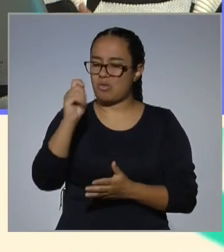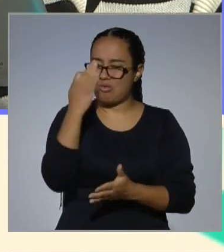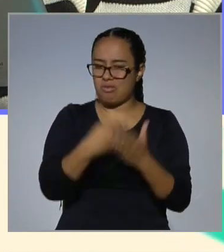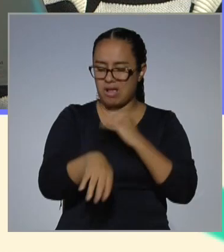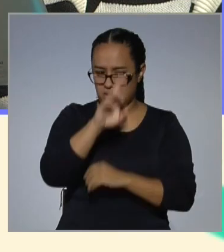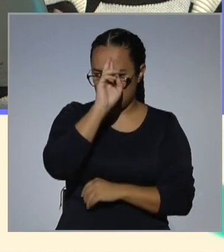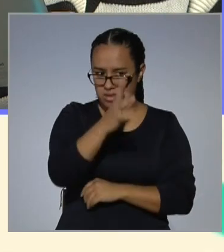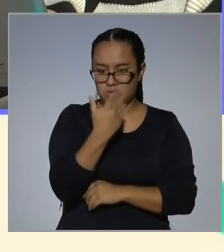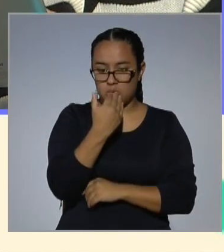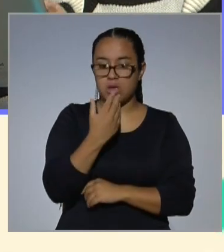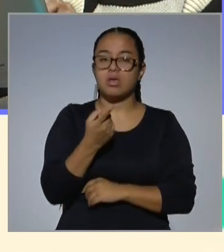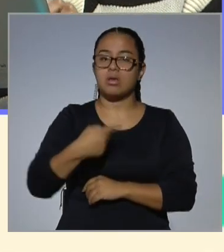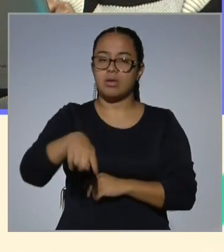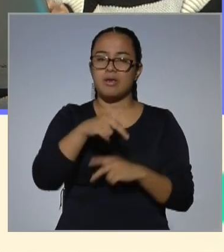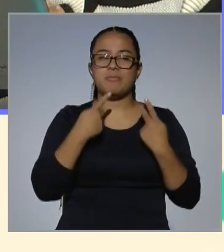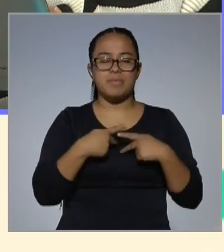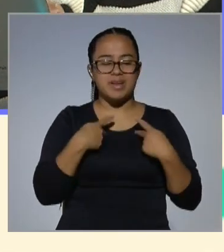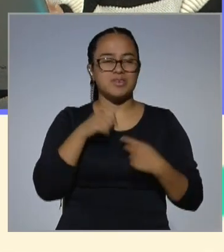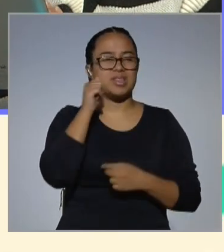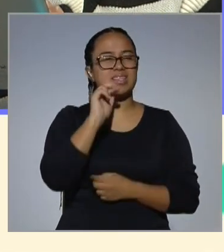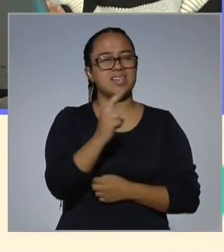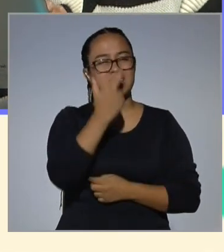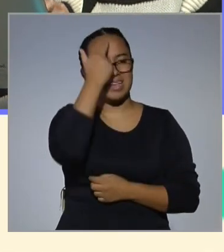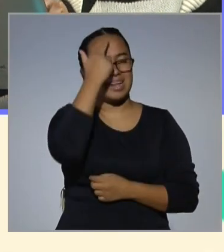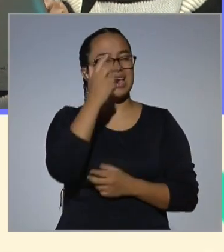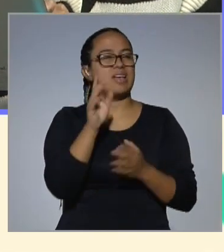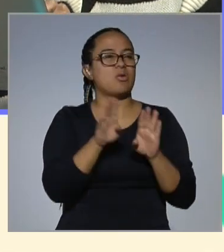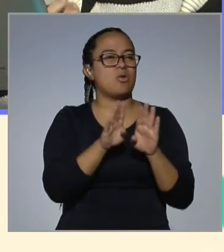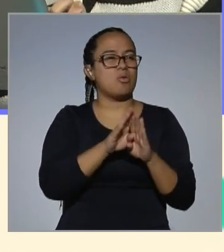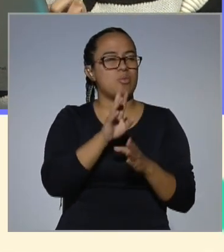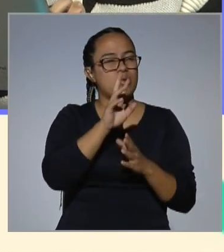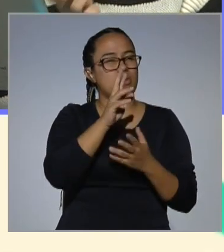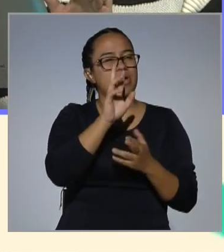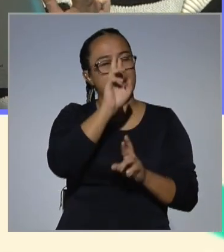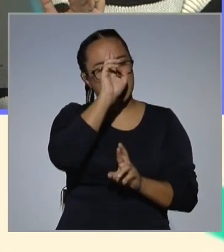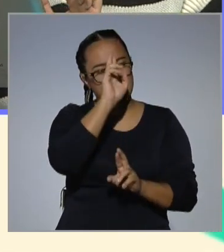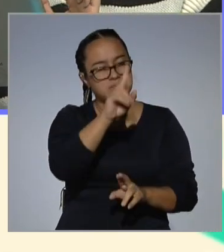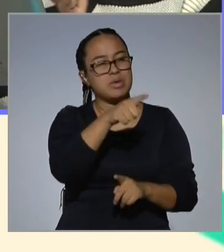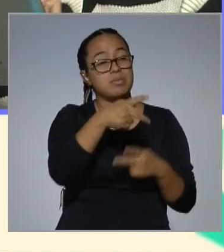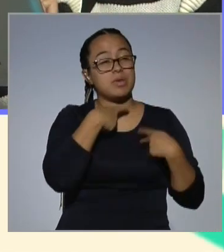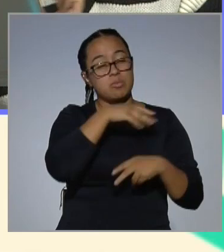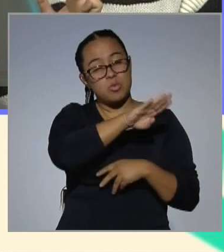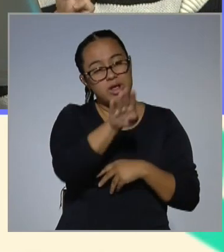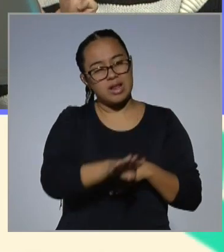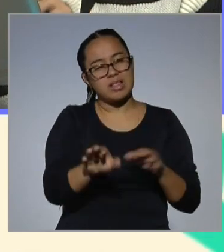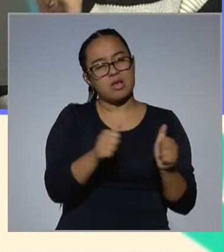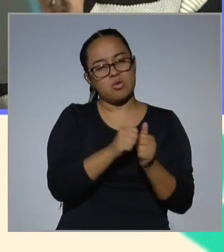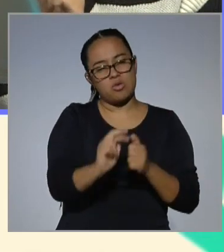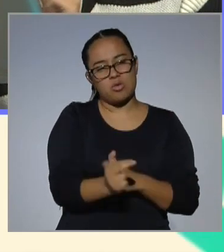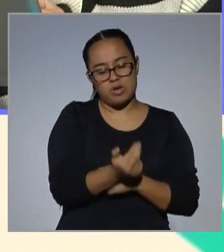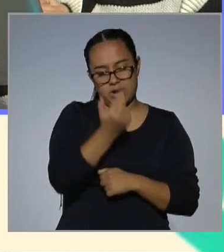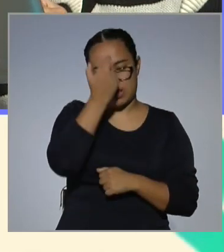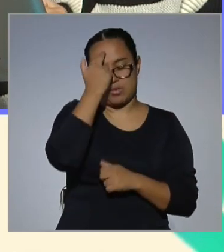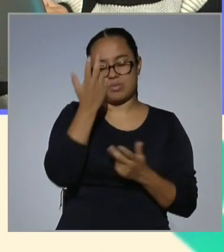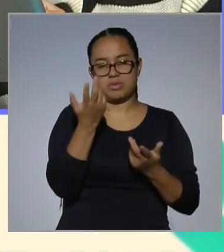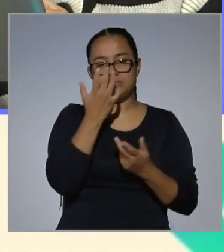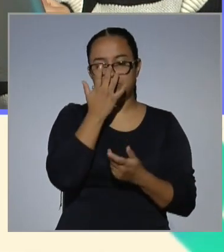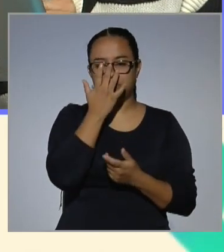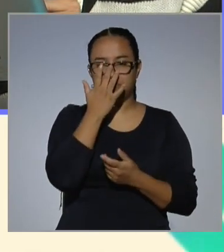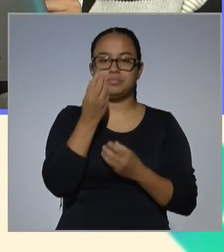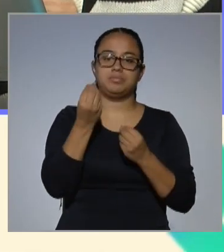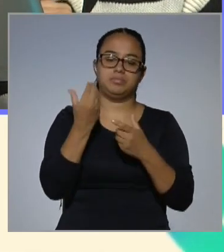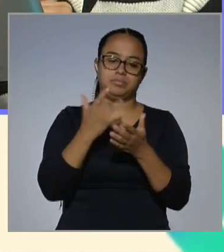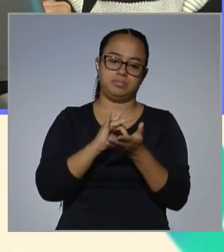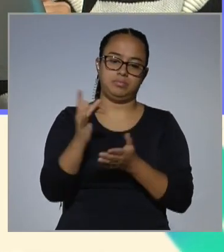cultura de esperar con respeto y el deseo de reencontrarnos con nuestros seres que ya se marcharon a otro plano. Muchas gracias, Isabel, por tu